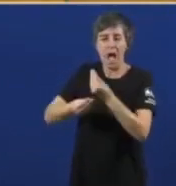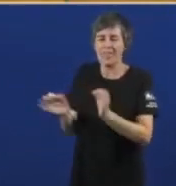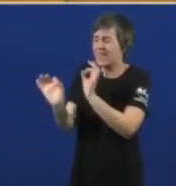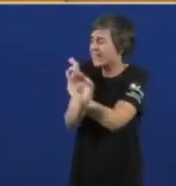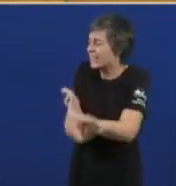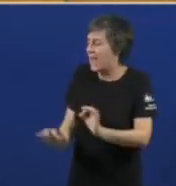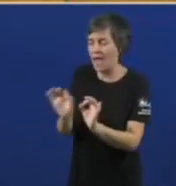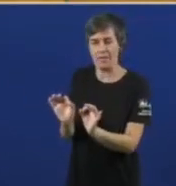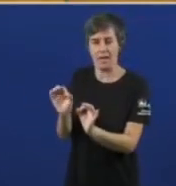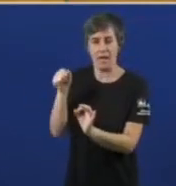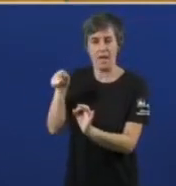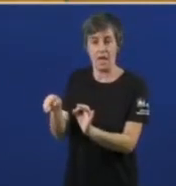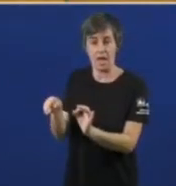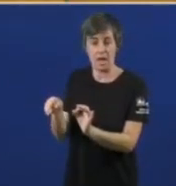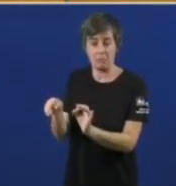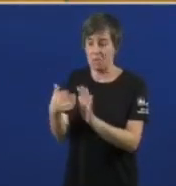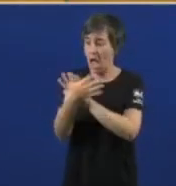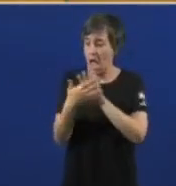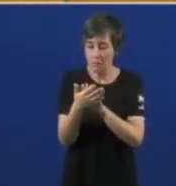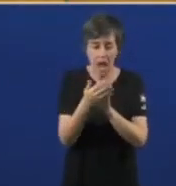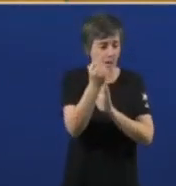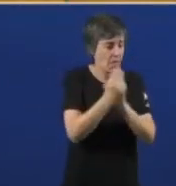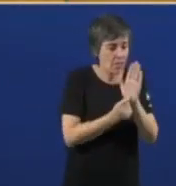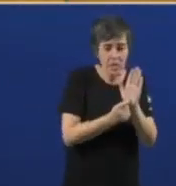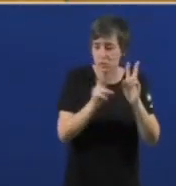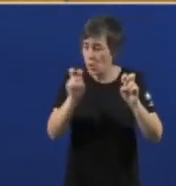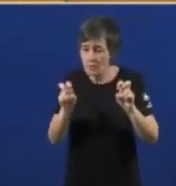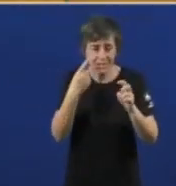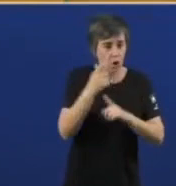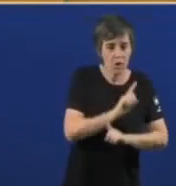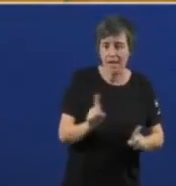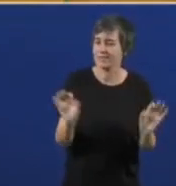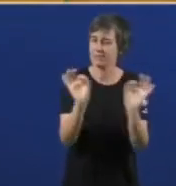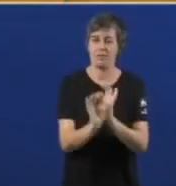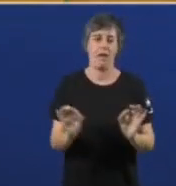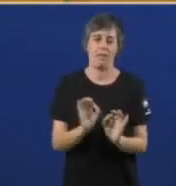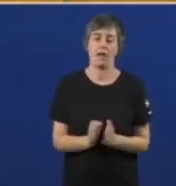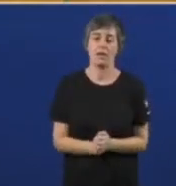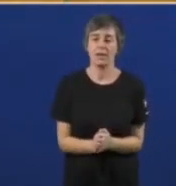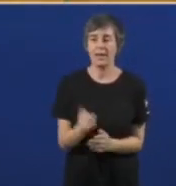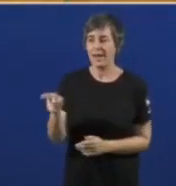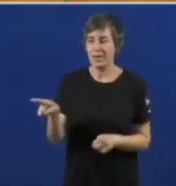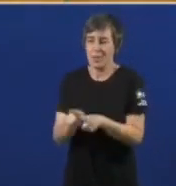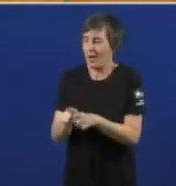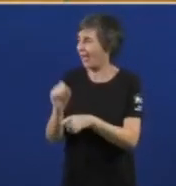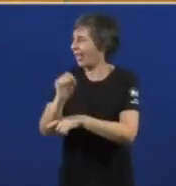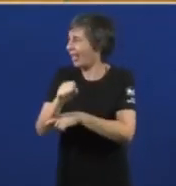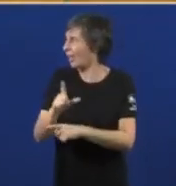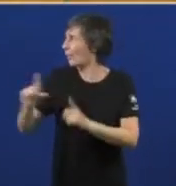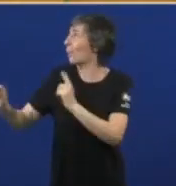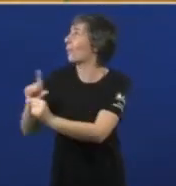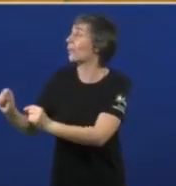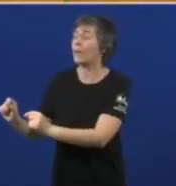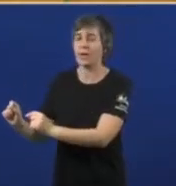nada nin poñer sobre a mesa ningunha medida extraordinaria. E que tal o seu escapismo, que vemos situacións asombrosas? Eu onte